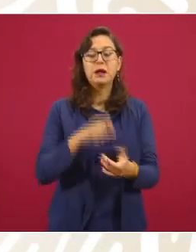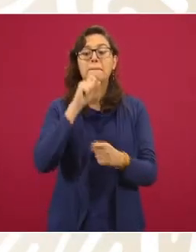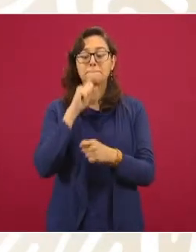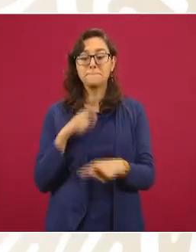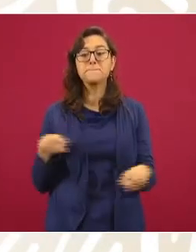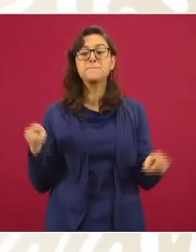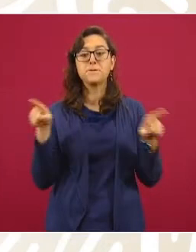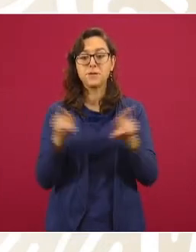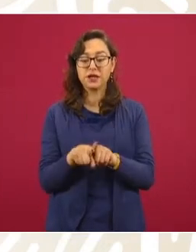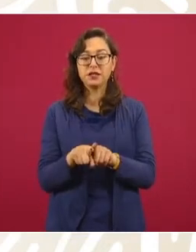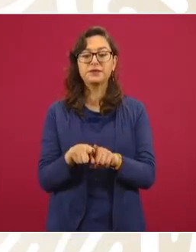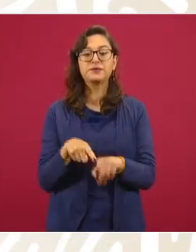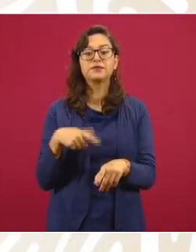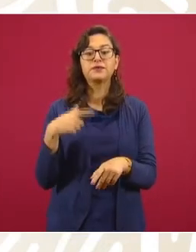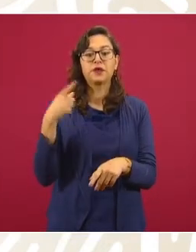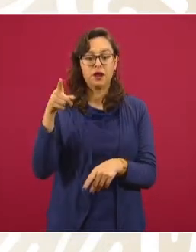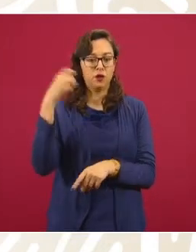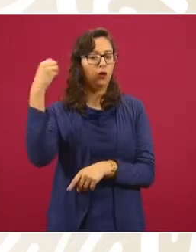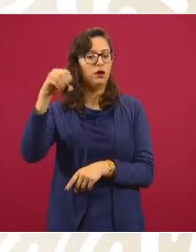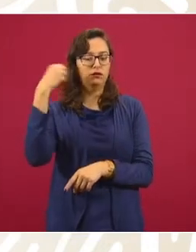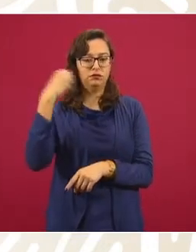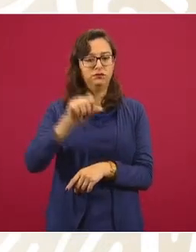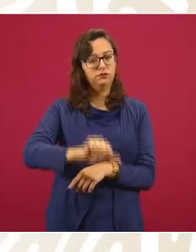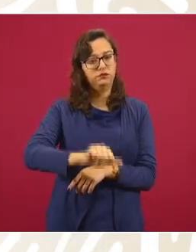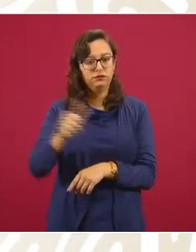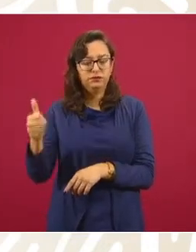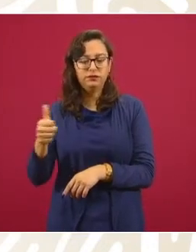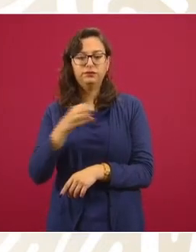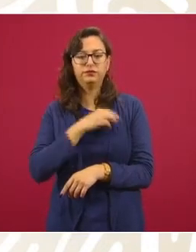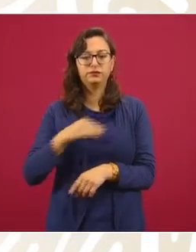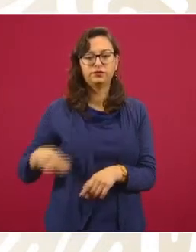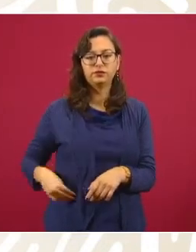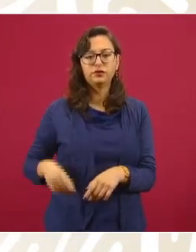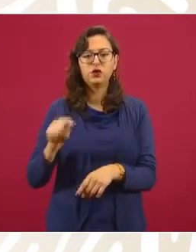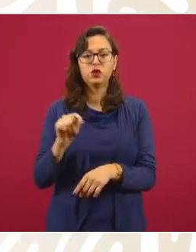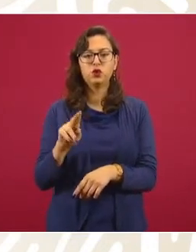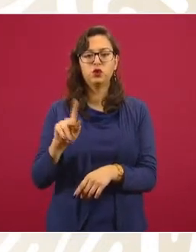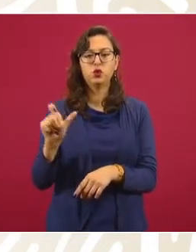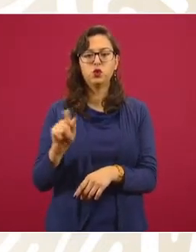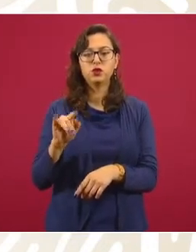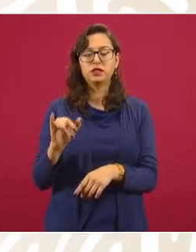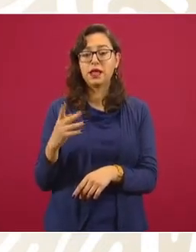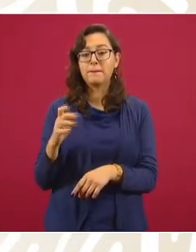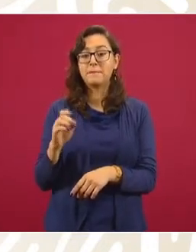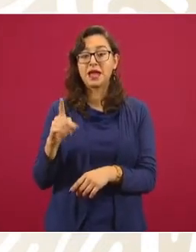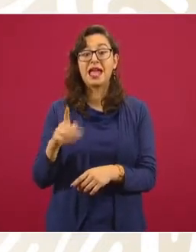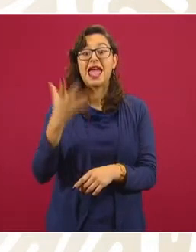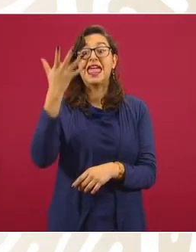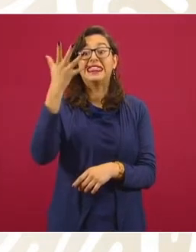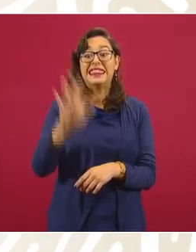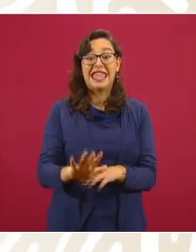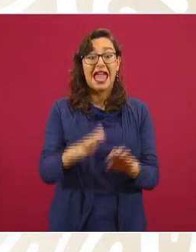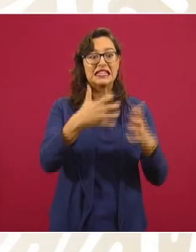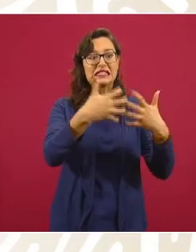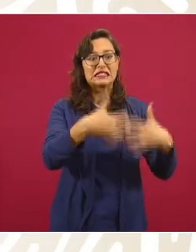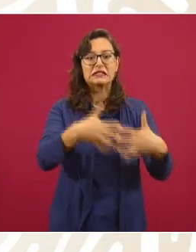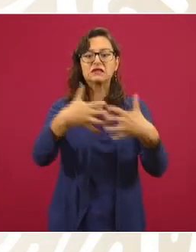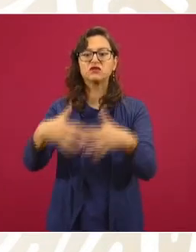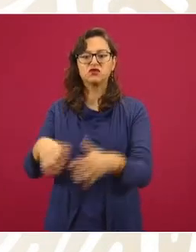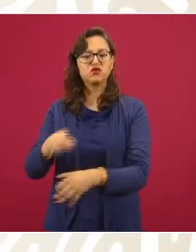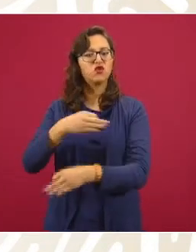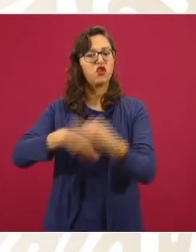lo mismo en Tuxtepec, Oaxaca, allí también las 10 bombas de la gasolinera tenían